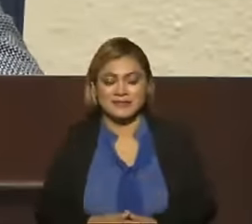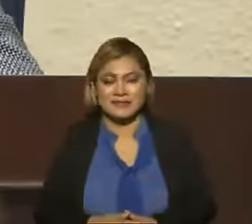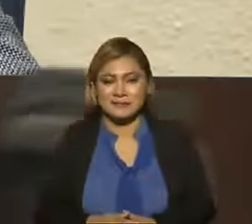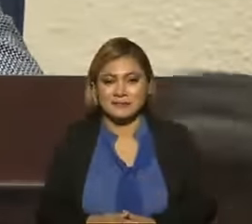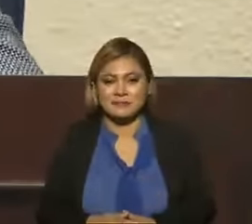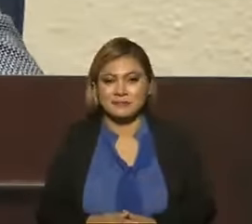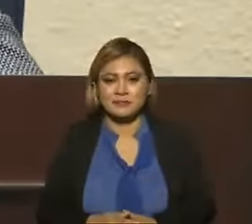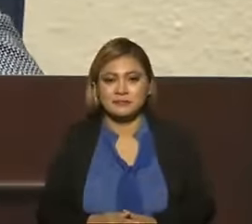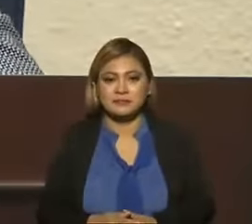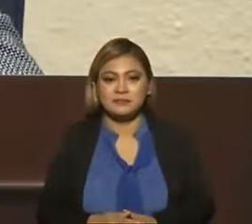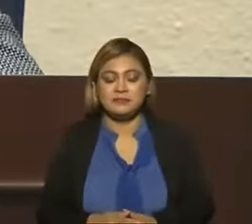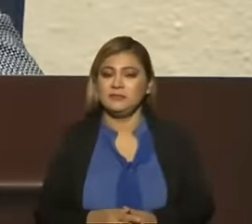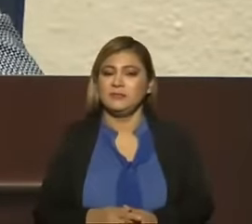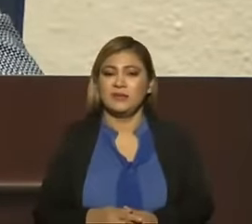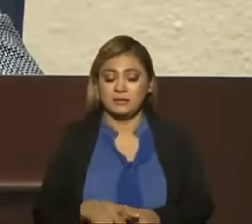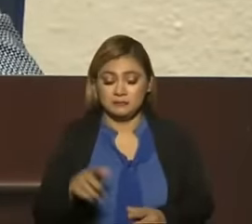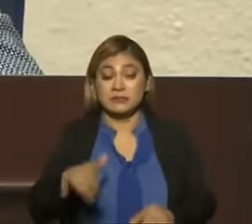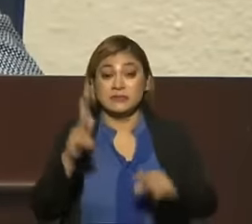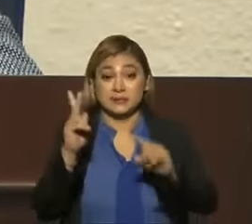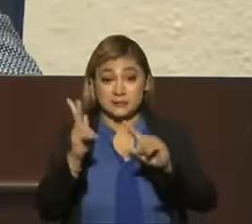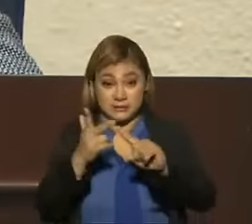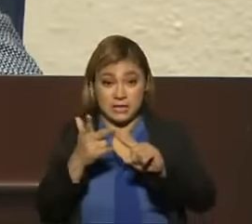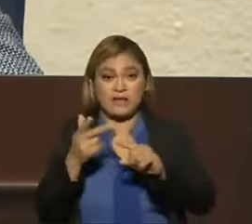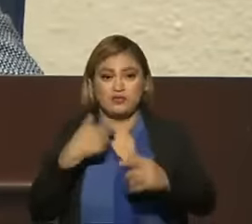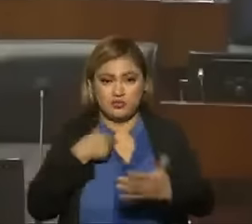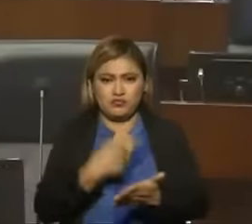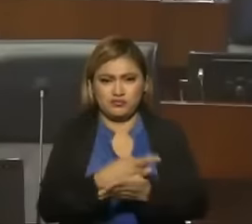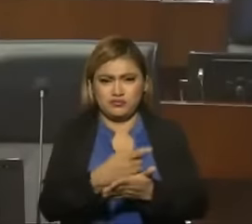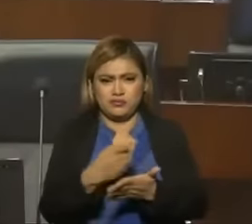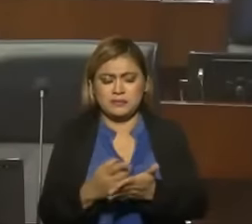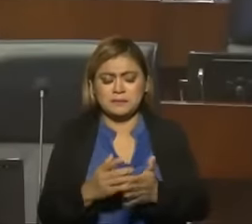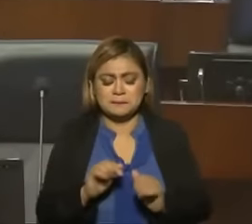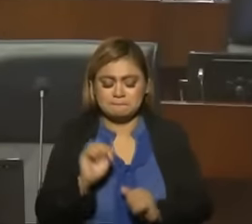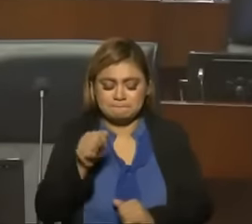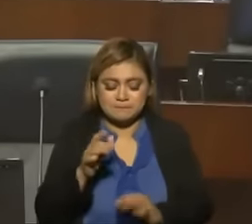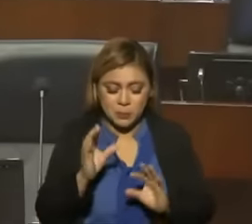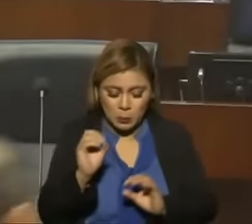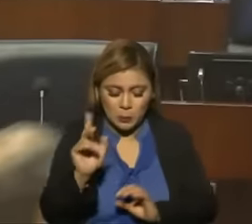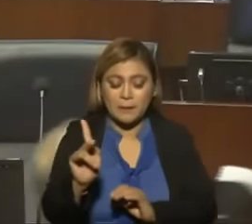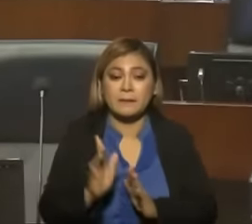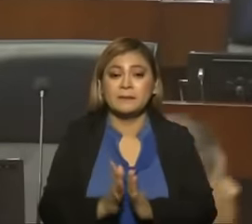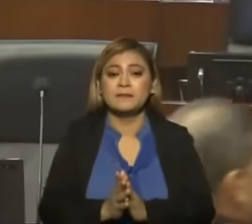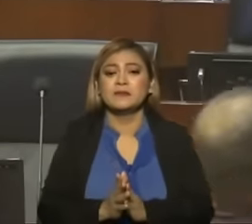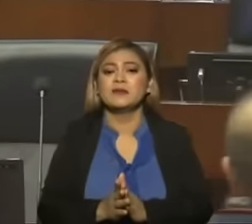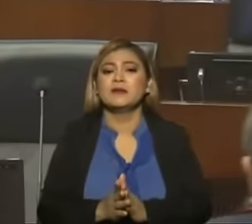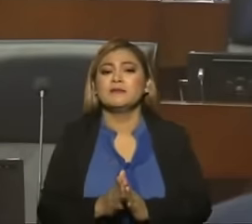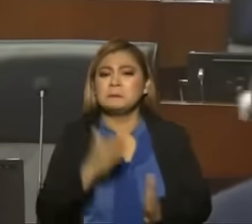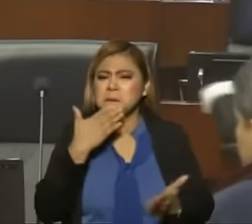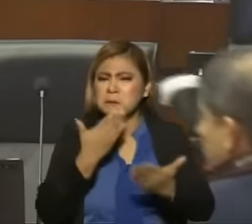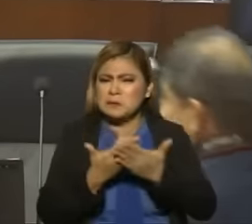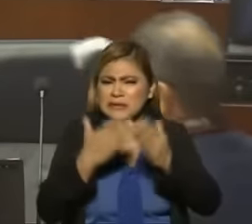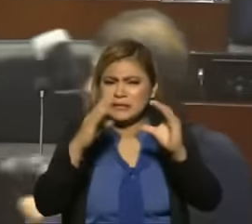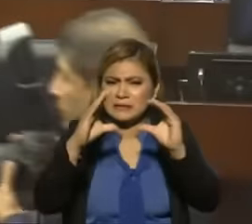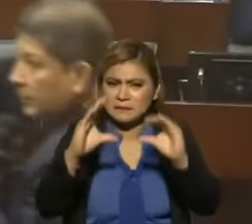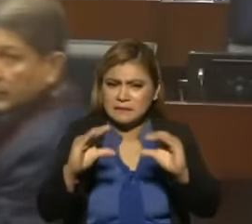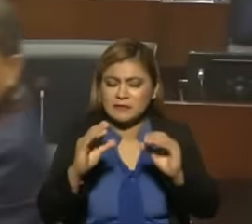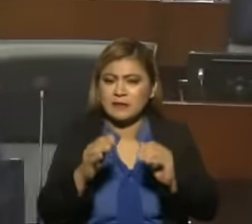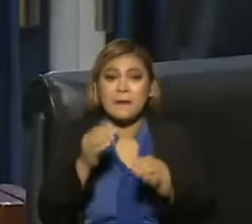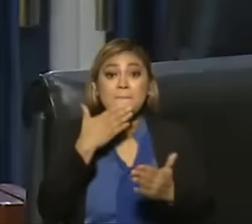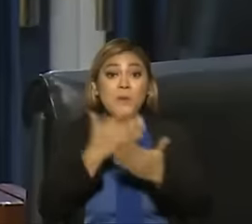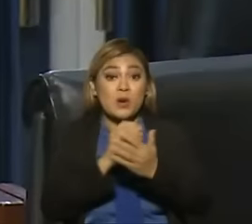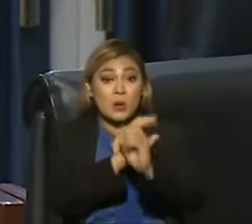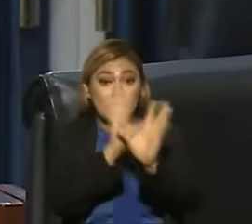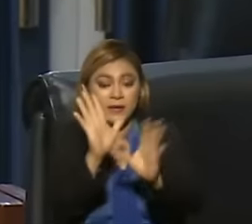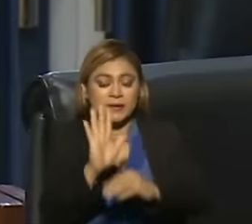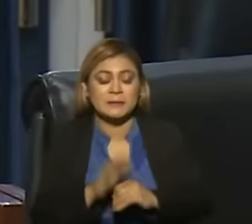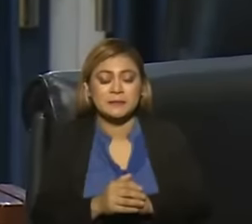Sí, es para el tercer debate. Ok, gracias. Miren, yo le pido disculpas ayer a todos los que